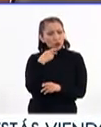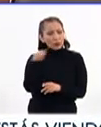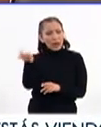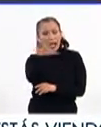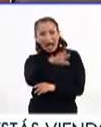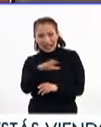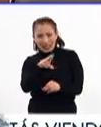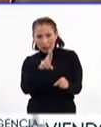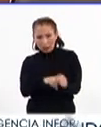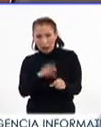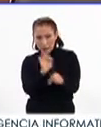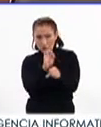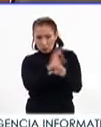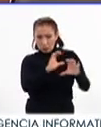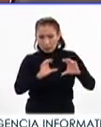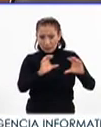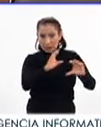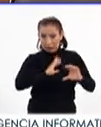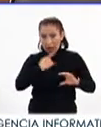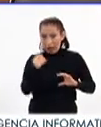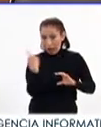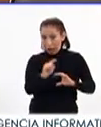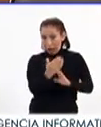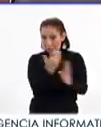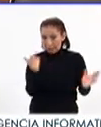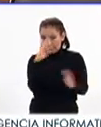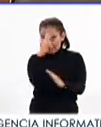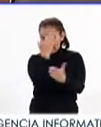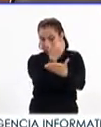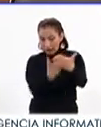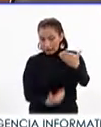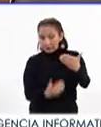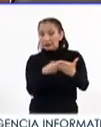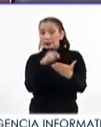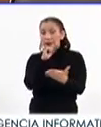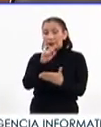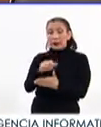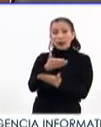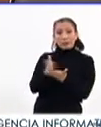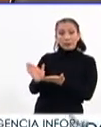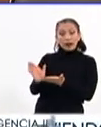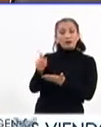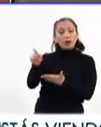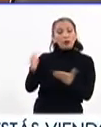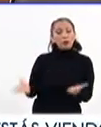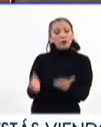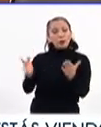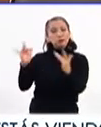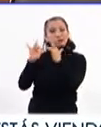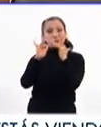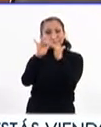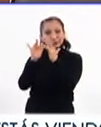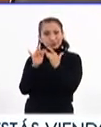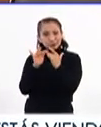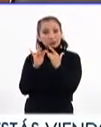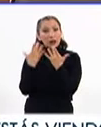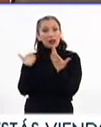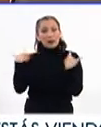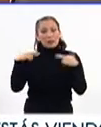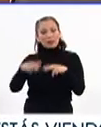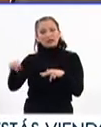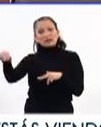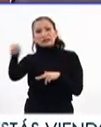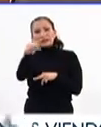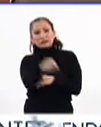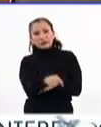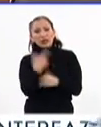las áreas naturales protegidas ya decretadas, las federales, y por otro lado, promover la conectividad y la